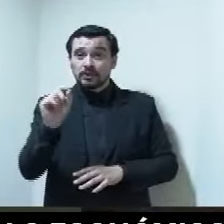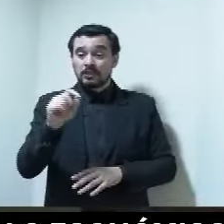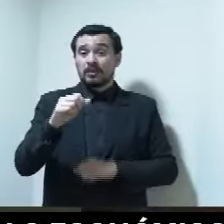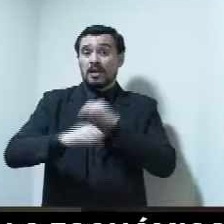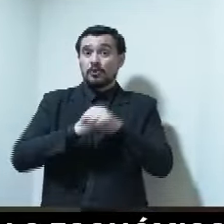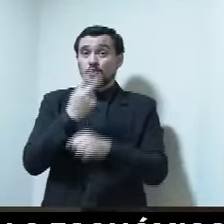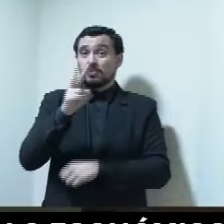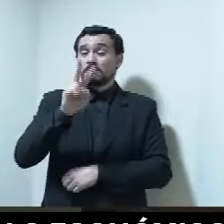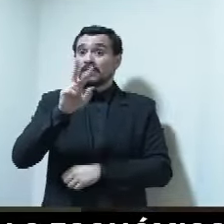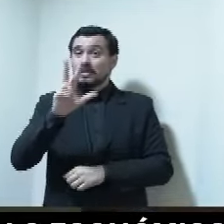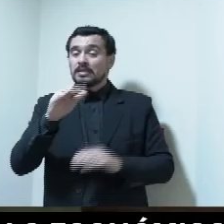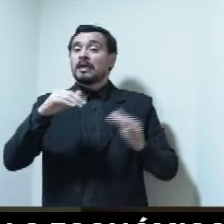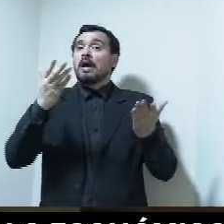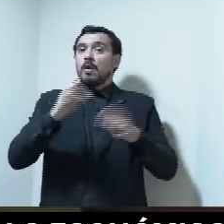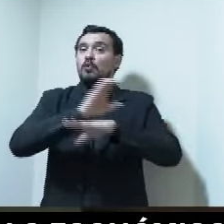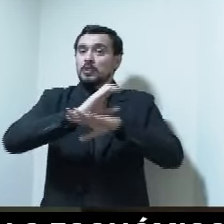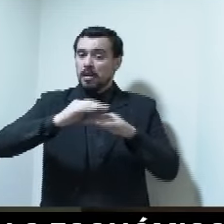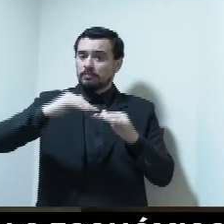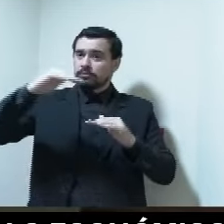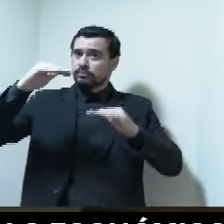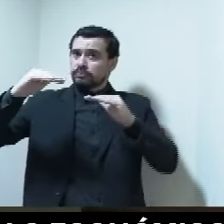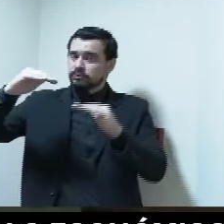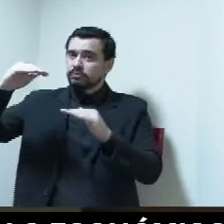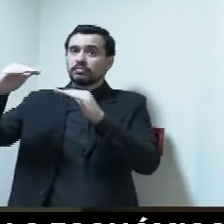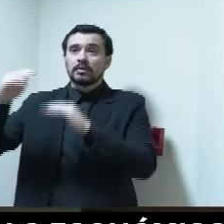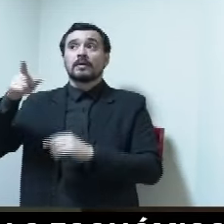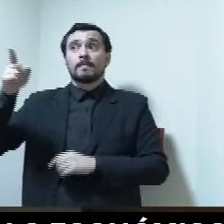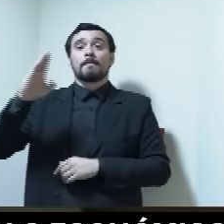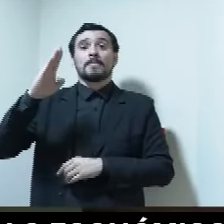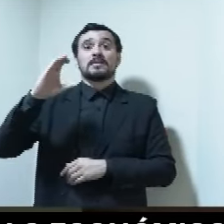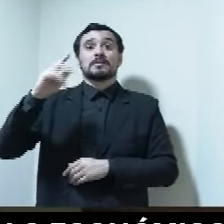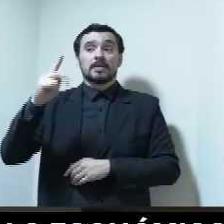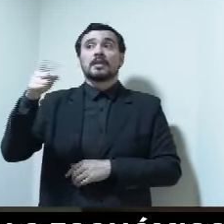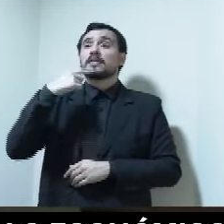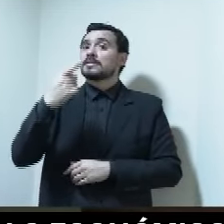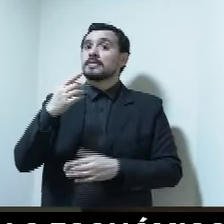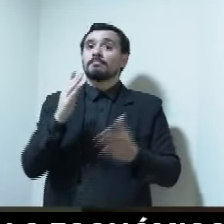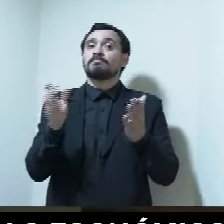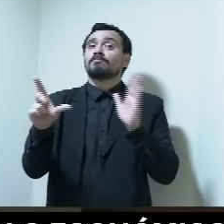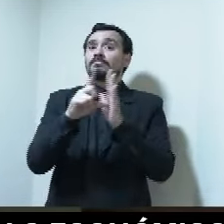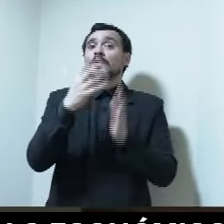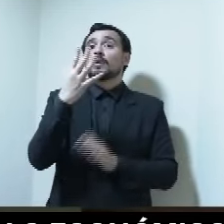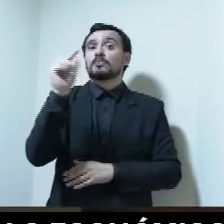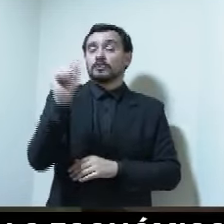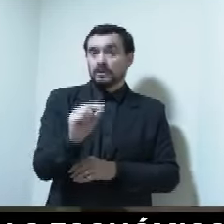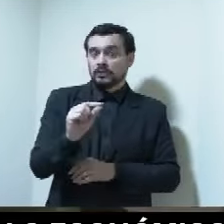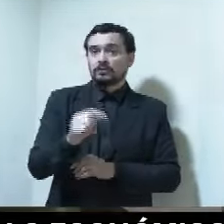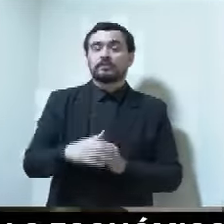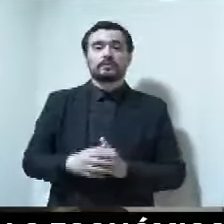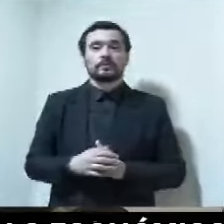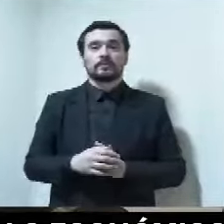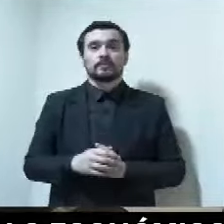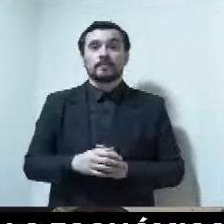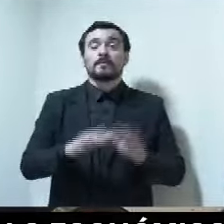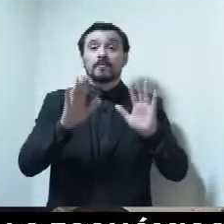2023 y manteniéndose estable cerca de la meta del Banco Central, que es del 4% en estos primeros meses del 2024.